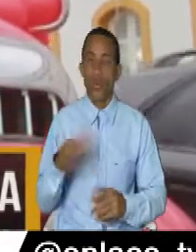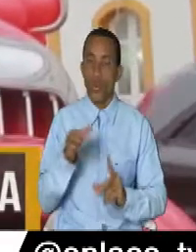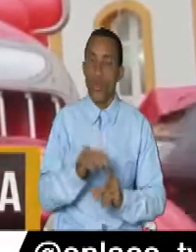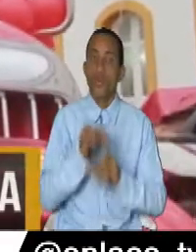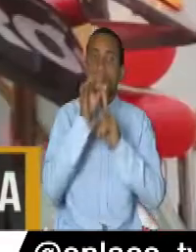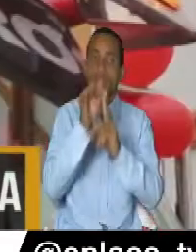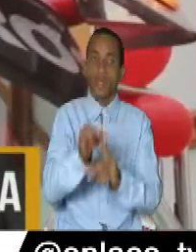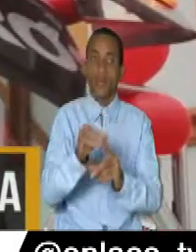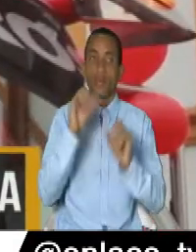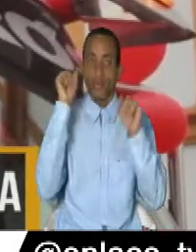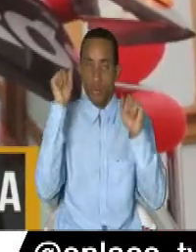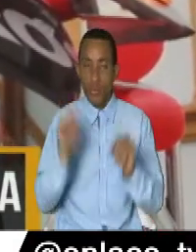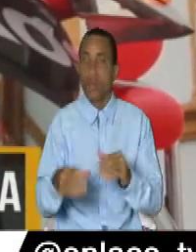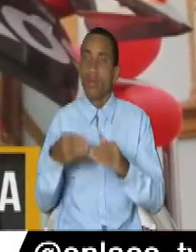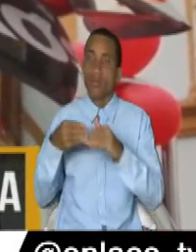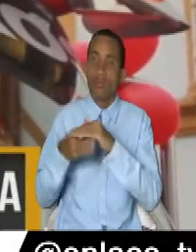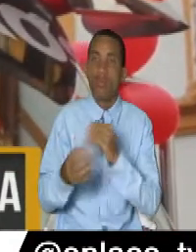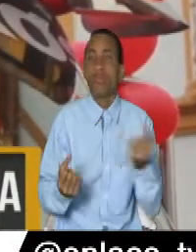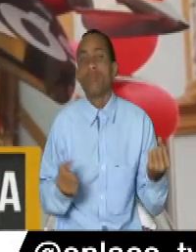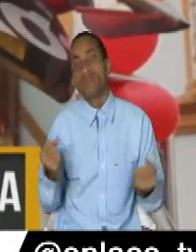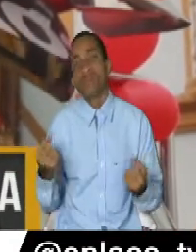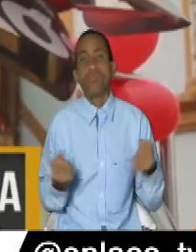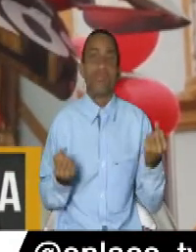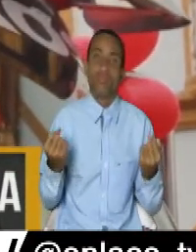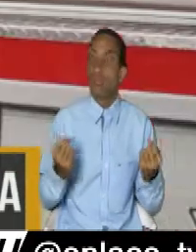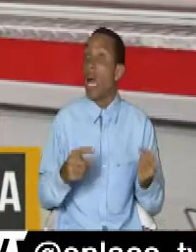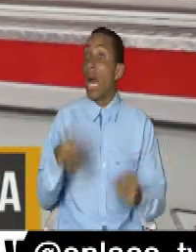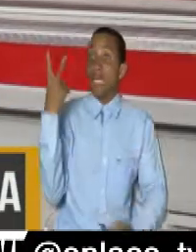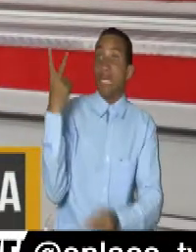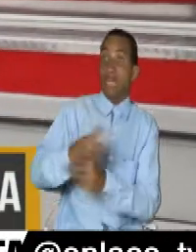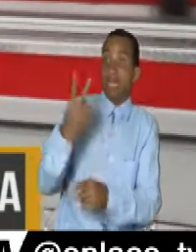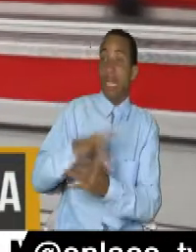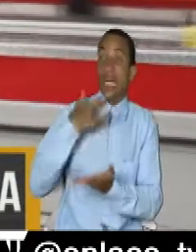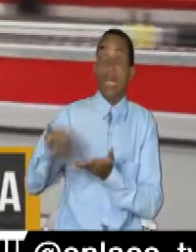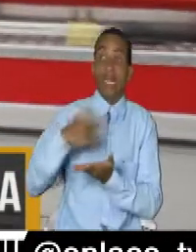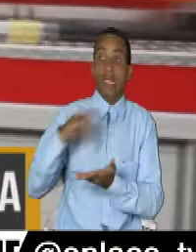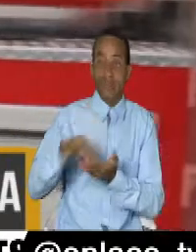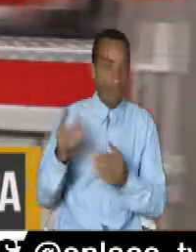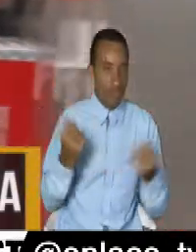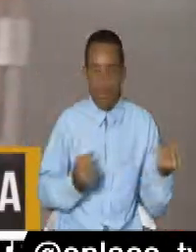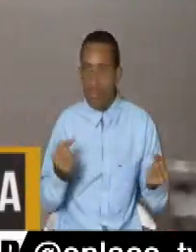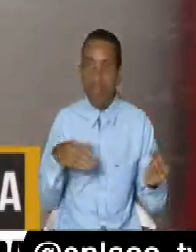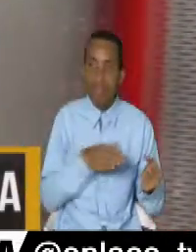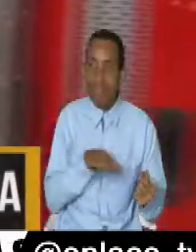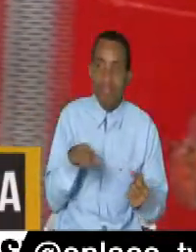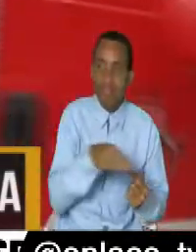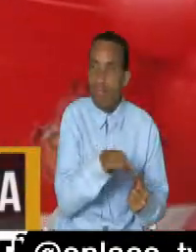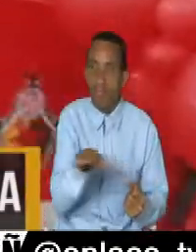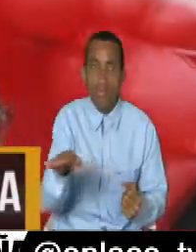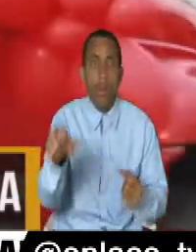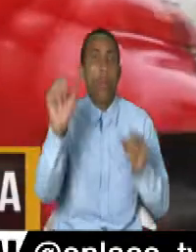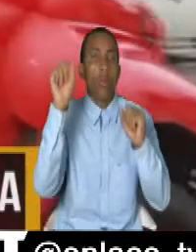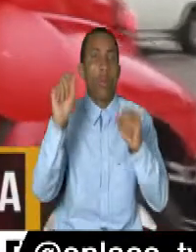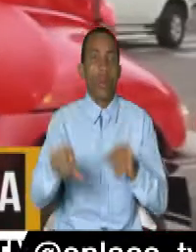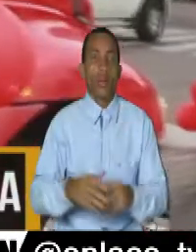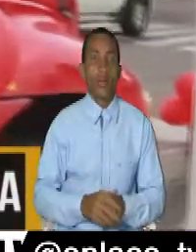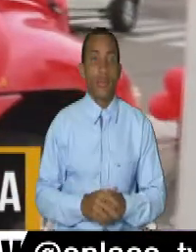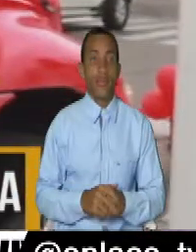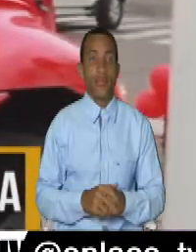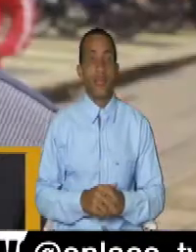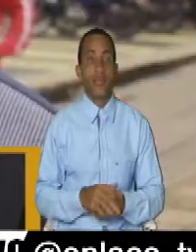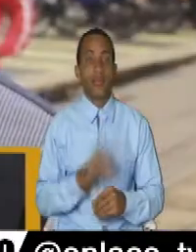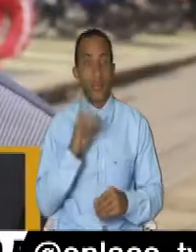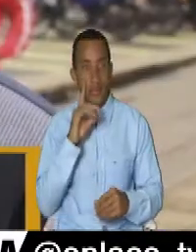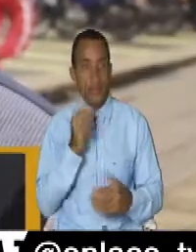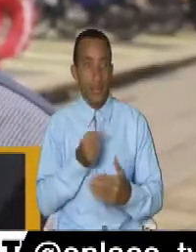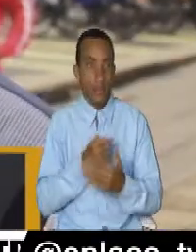que pueda ingresar fácilmente a cualquier lugar de emergencia, esta se puso al servicio de la comunidad. Son frutos de estos